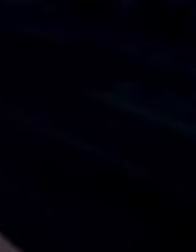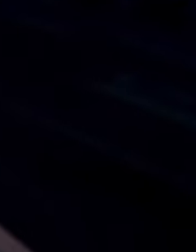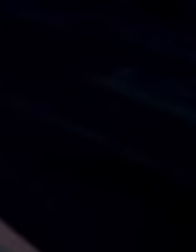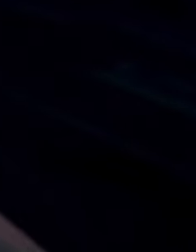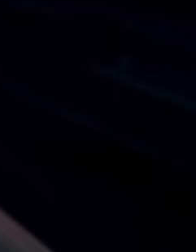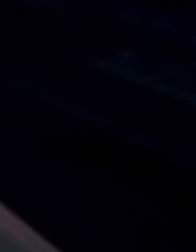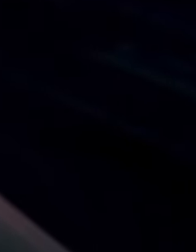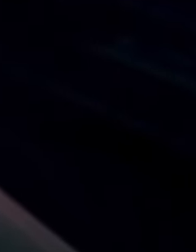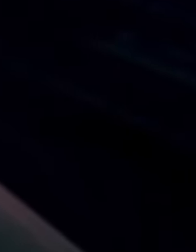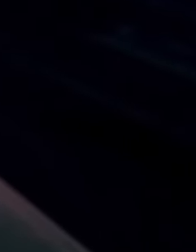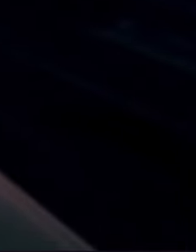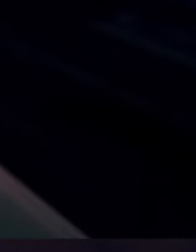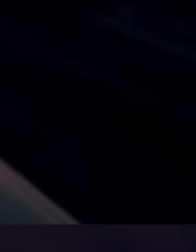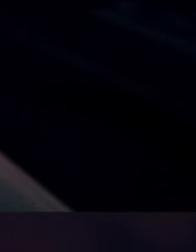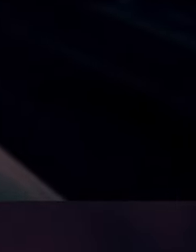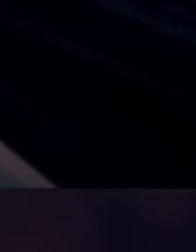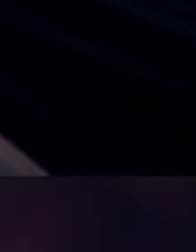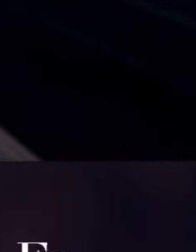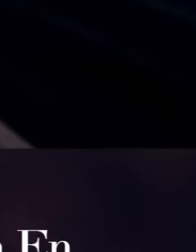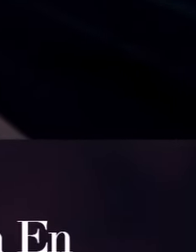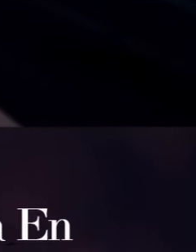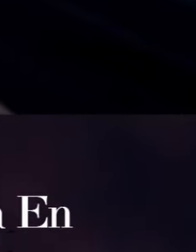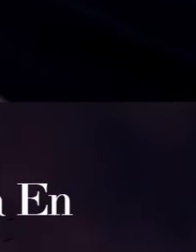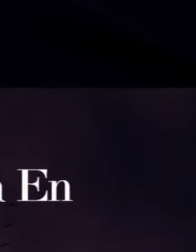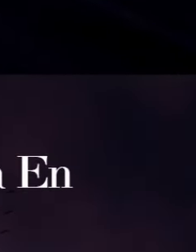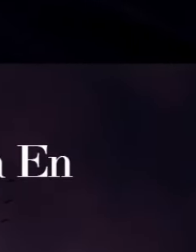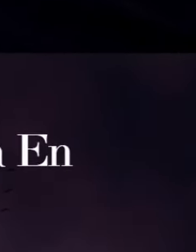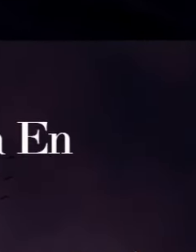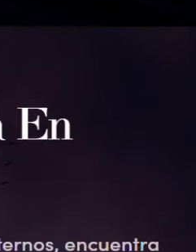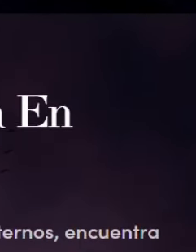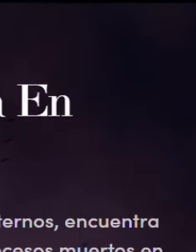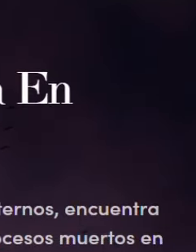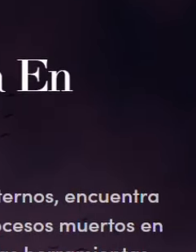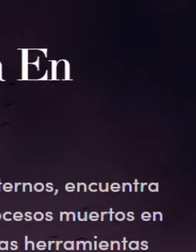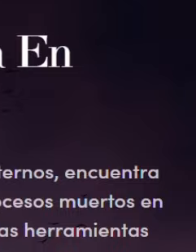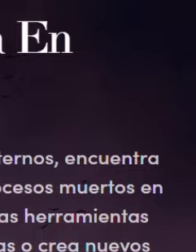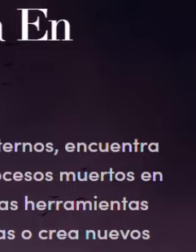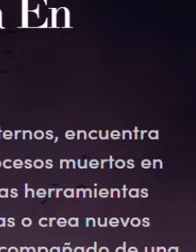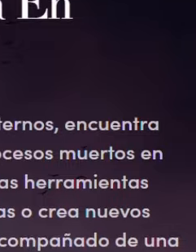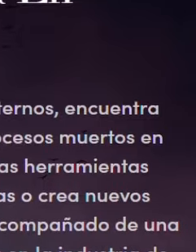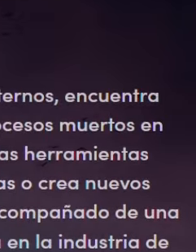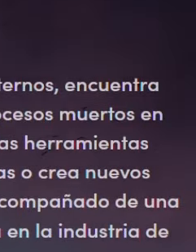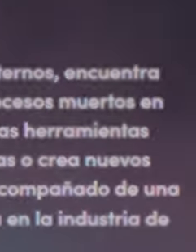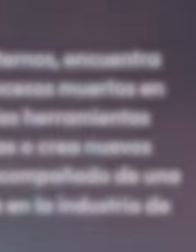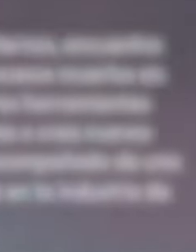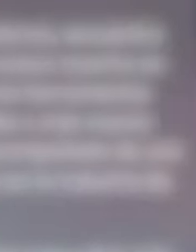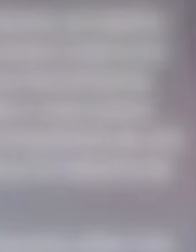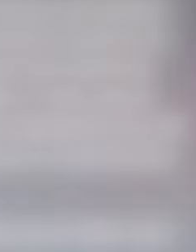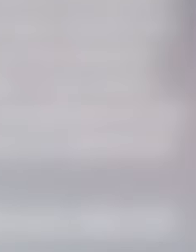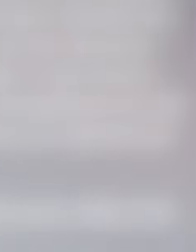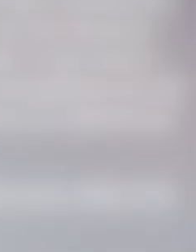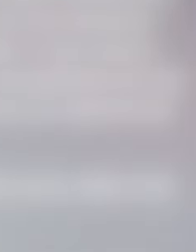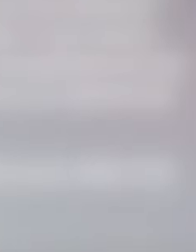Con Smart Report, controla el gasto en TAC y peajes de tu flota. Visítanos en